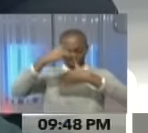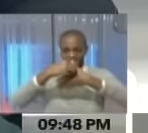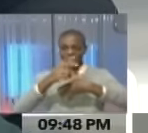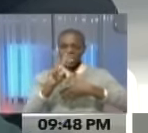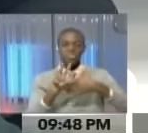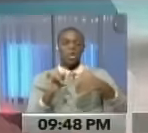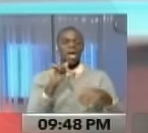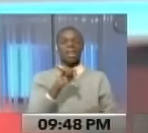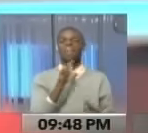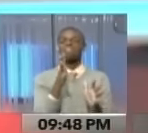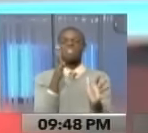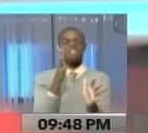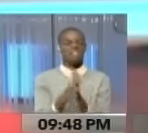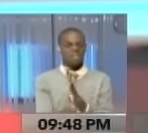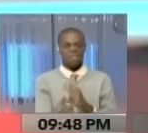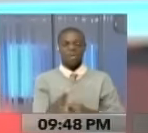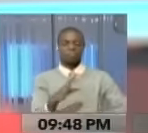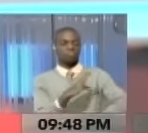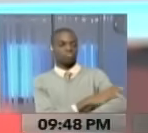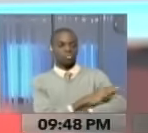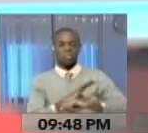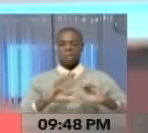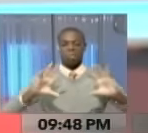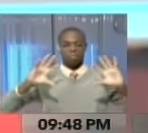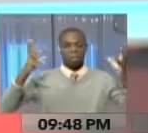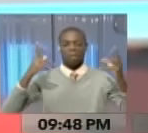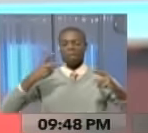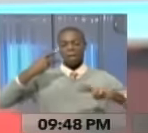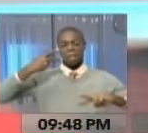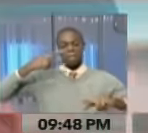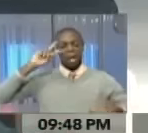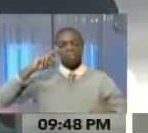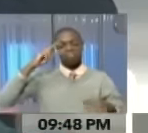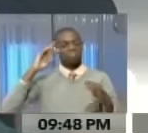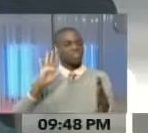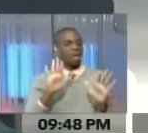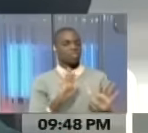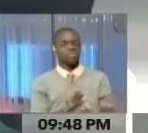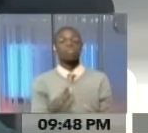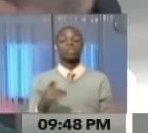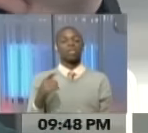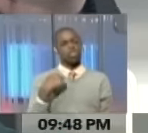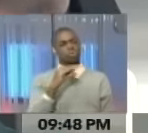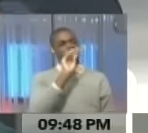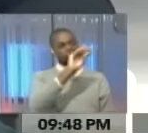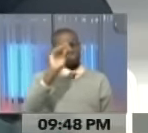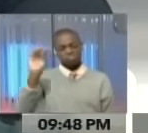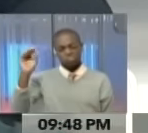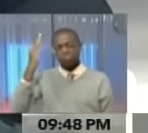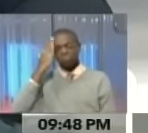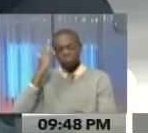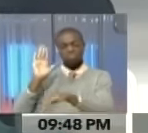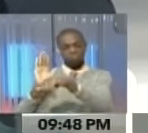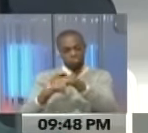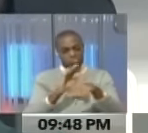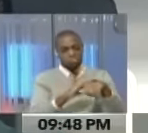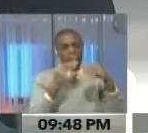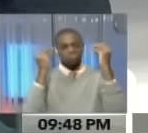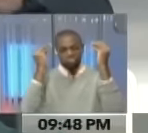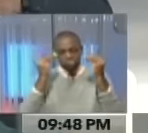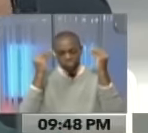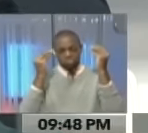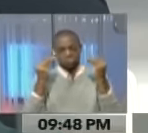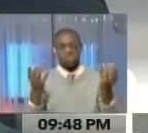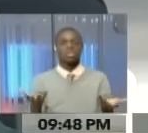siempre irregularidades y yo hago un llamado aquí hago una reflexión yo creo que ya es un momento importante para parar de forma definitiva si ustedes quieren